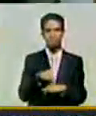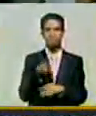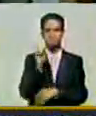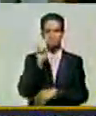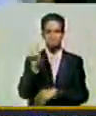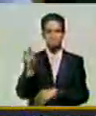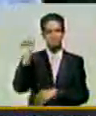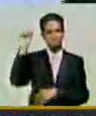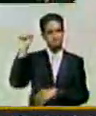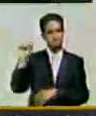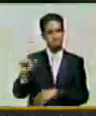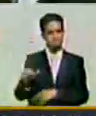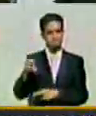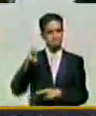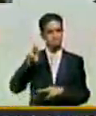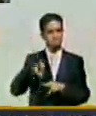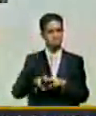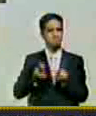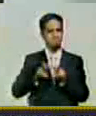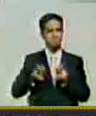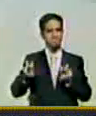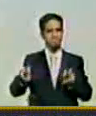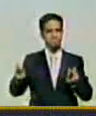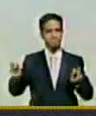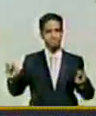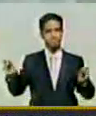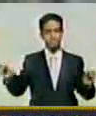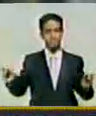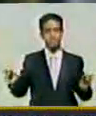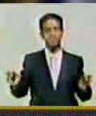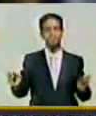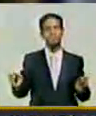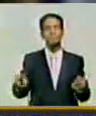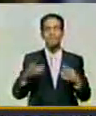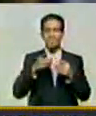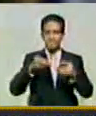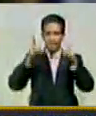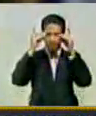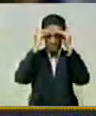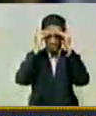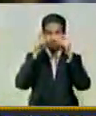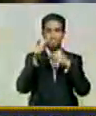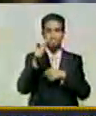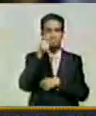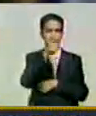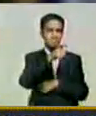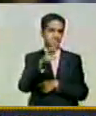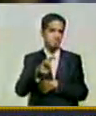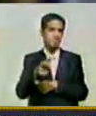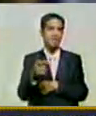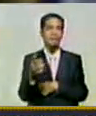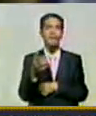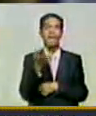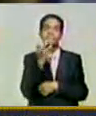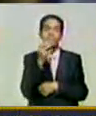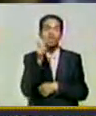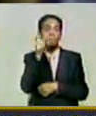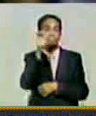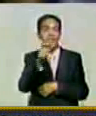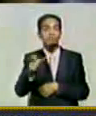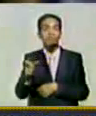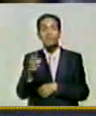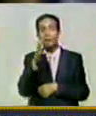de la plenipotenciaria ANC. Ahí están los beneficiados, quienes durante los últimos 4 años atentaron contra la República, contra las leyes, contra